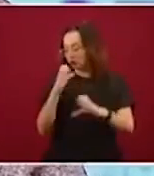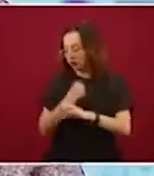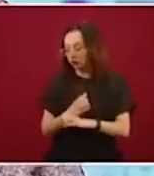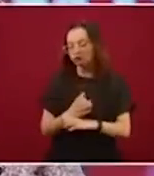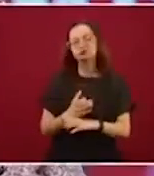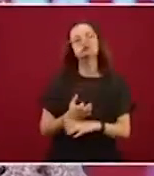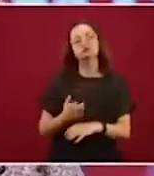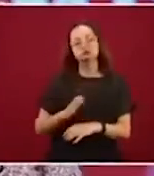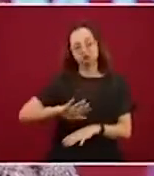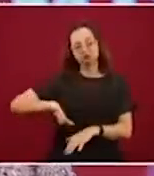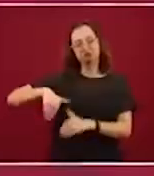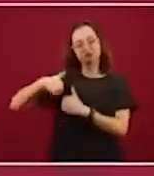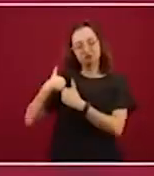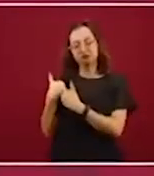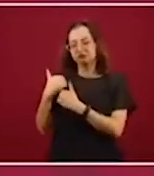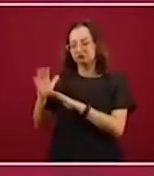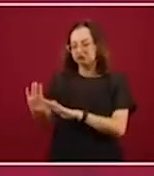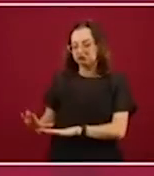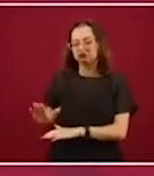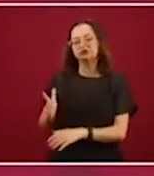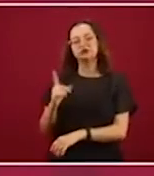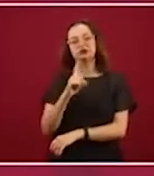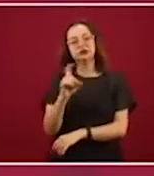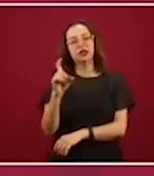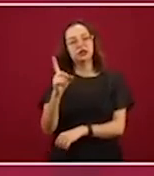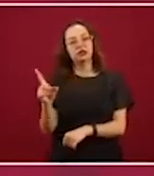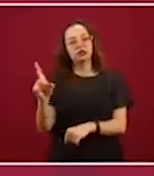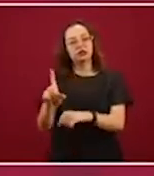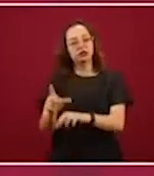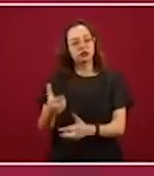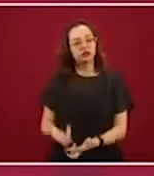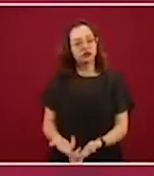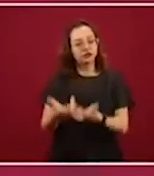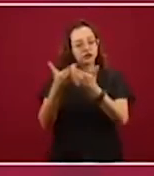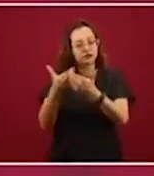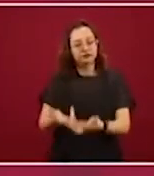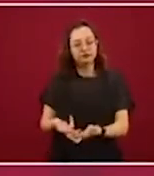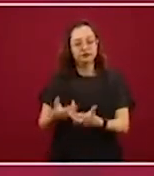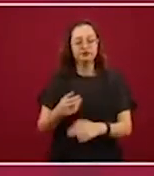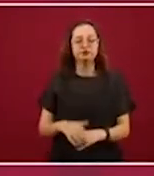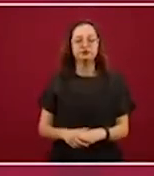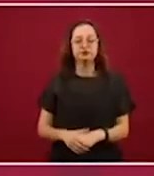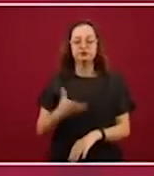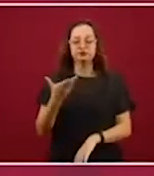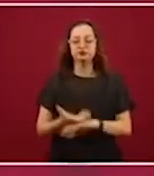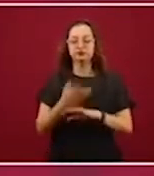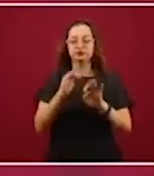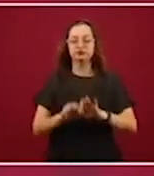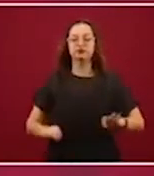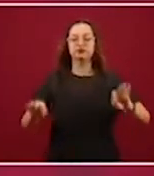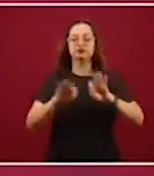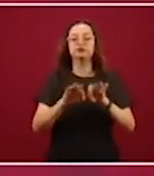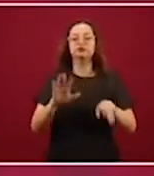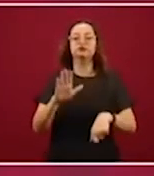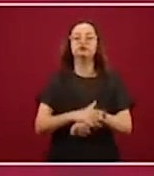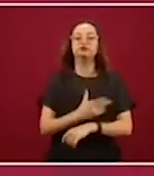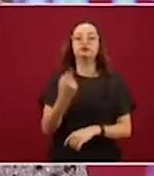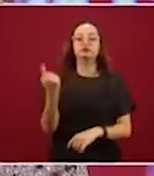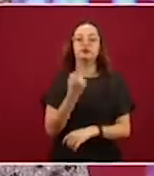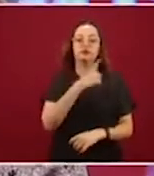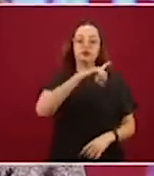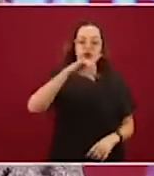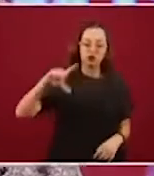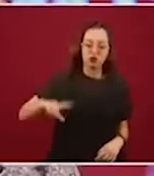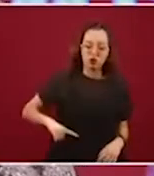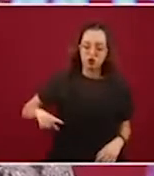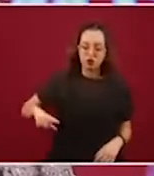para 100 días. Esto es muy importante porque así el gobierno de la República garantiza